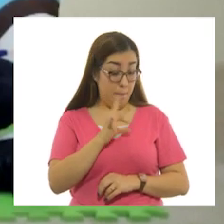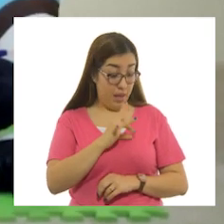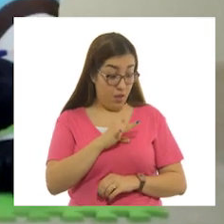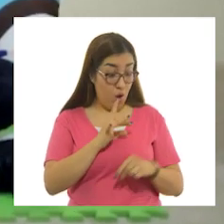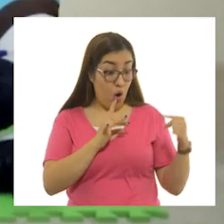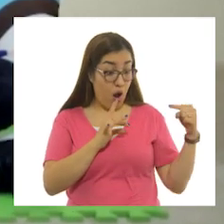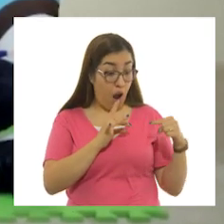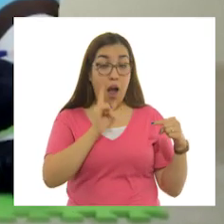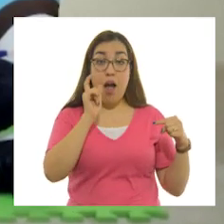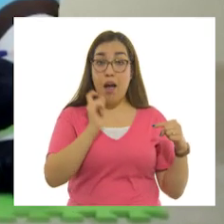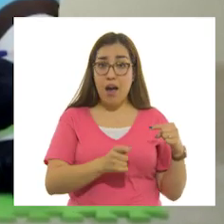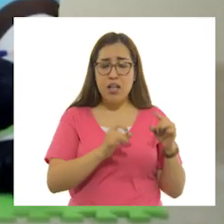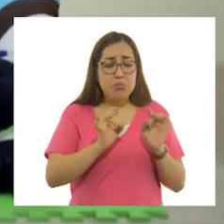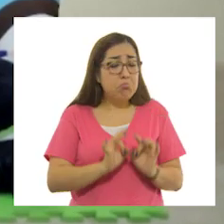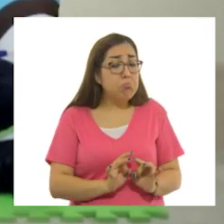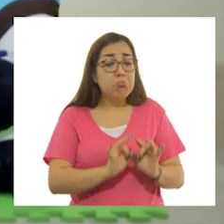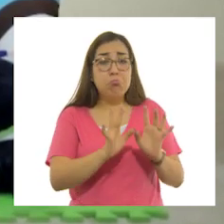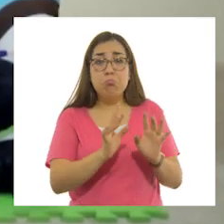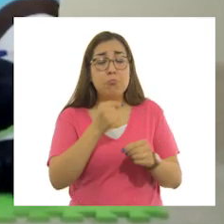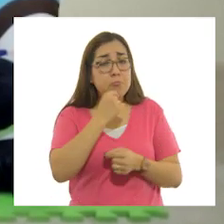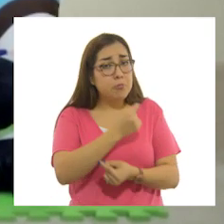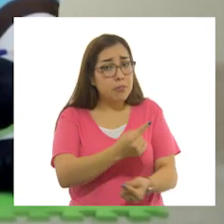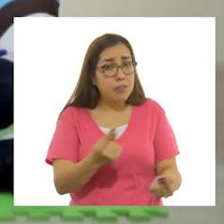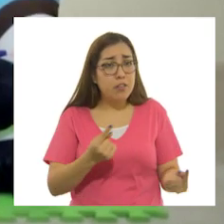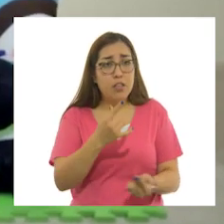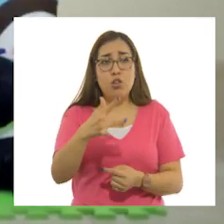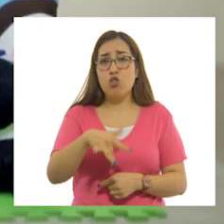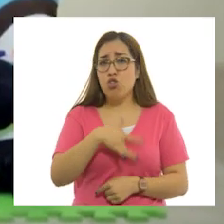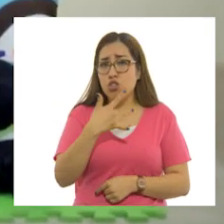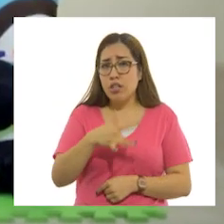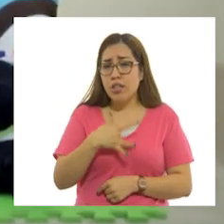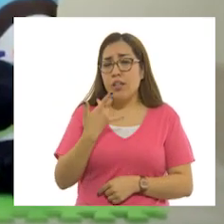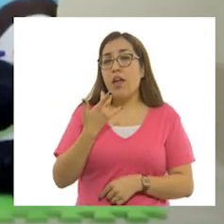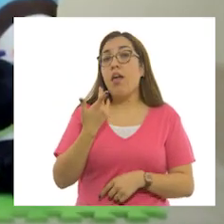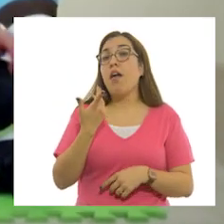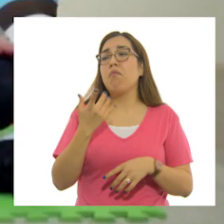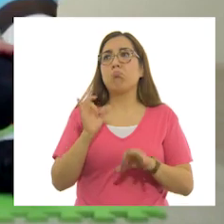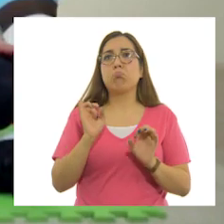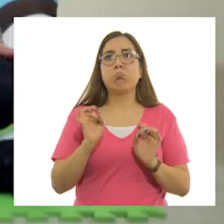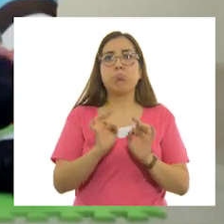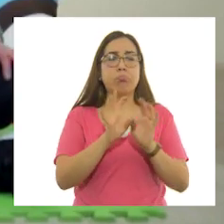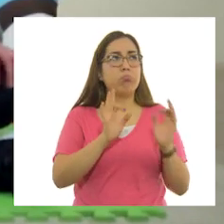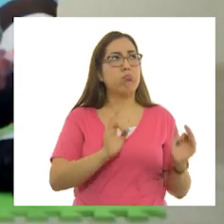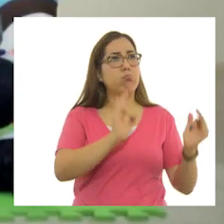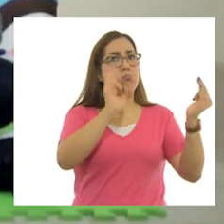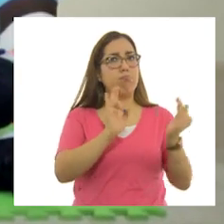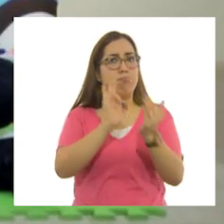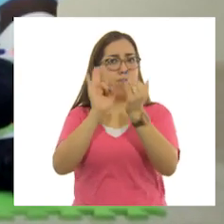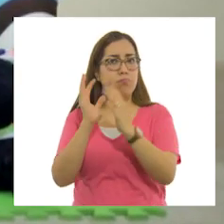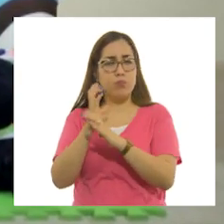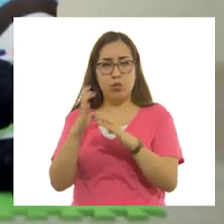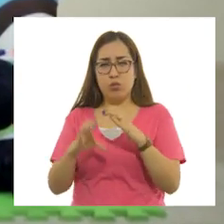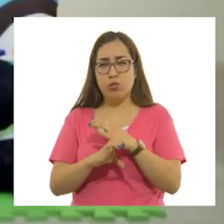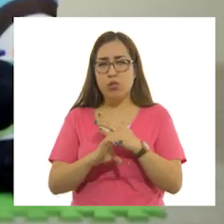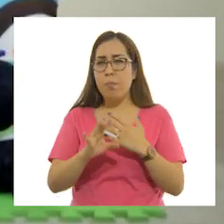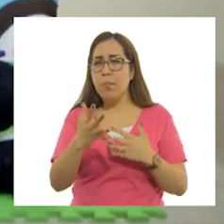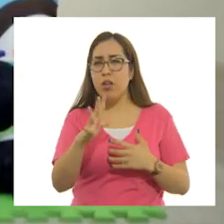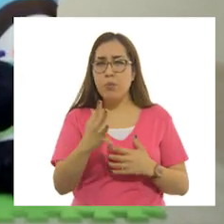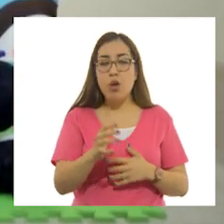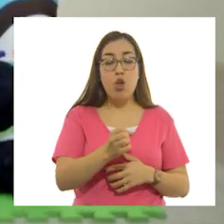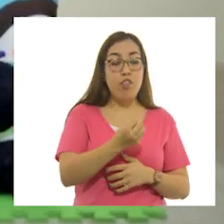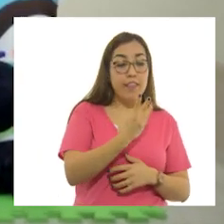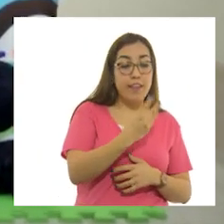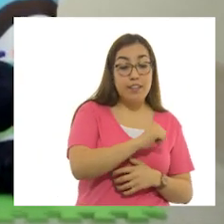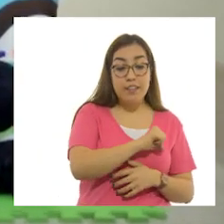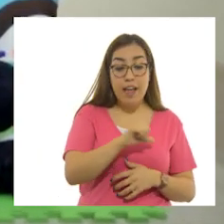espontánea en las niñas y los niños frente a determinados estímulos los miedos suelen aparecer entre los 3 y los 6 años